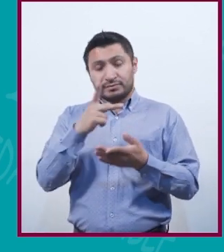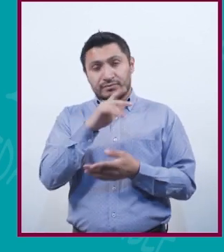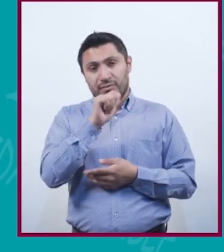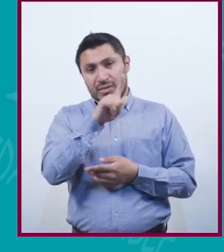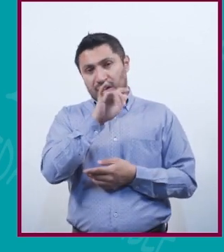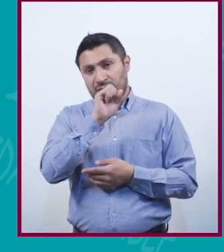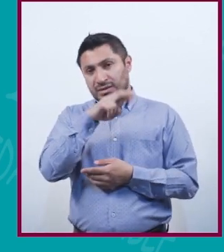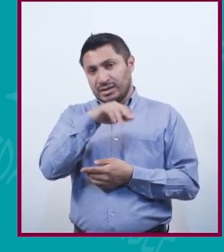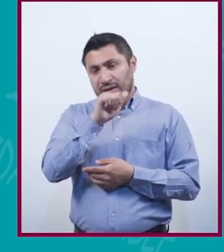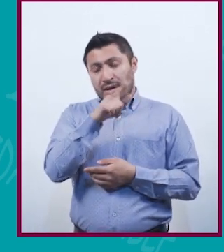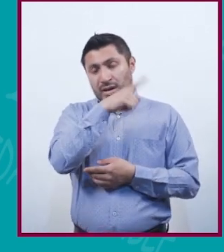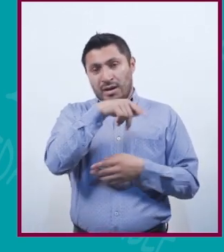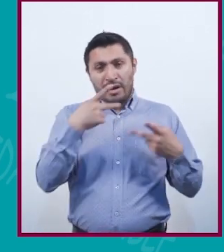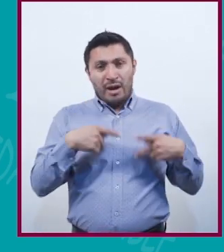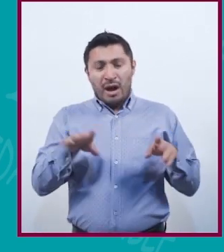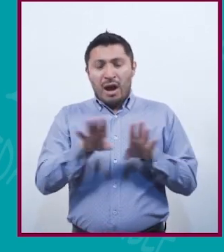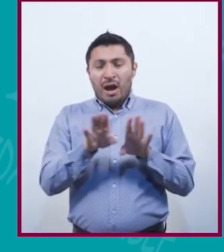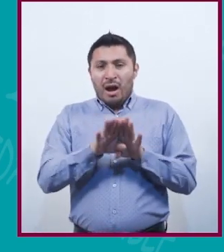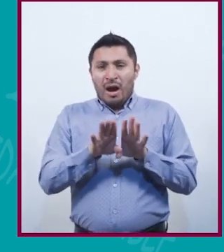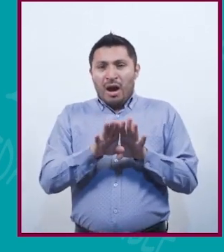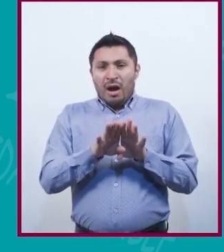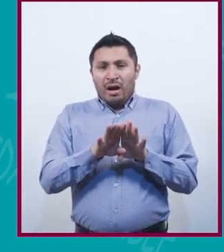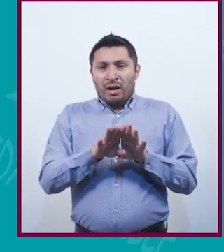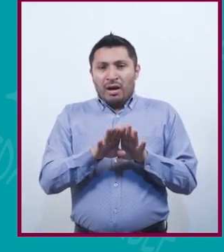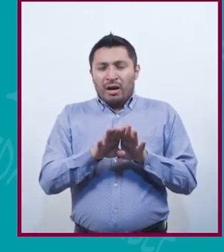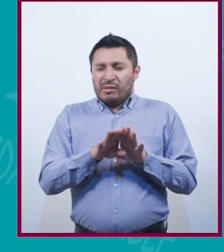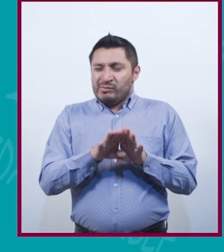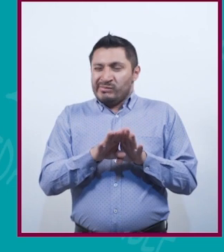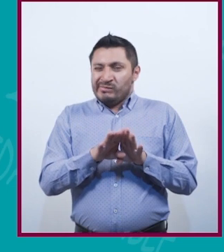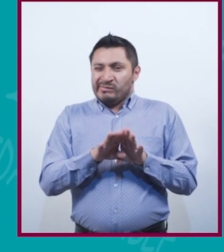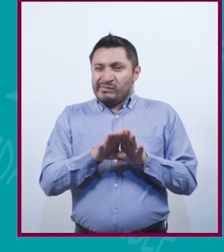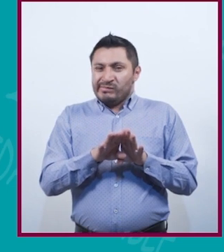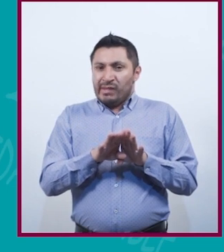los palestinos a cuestiones como el